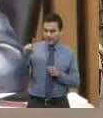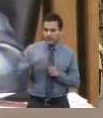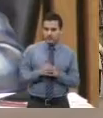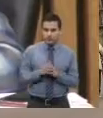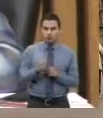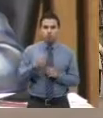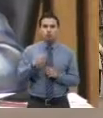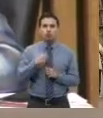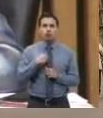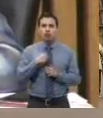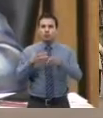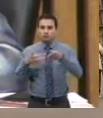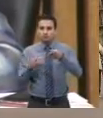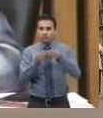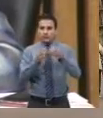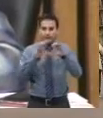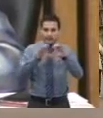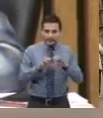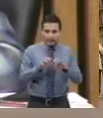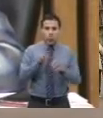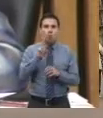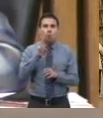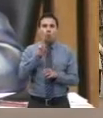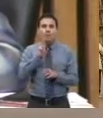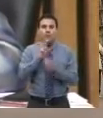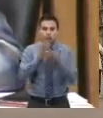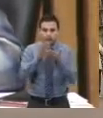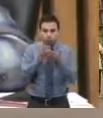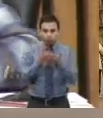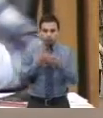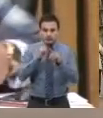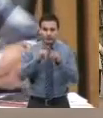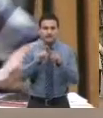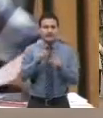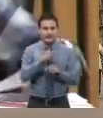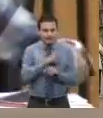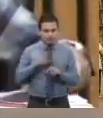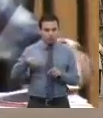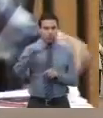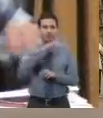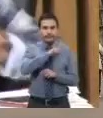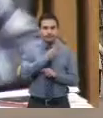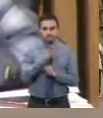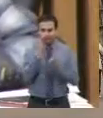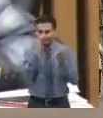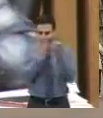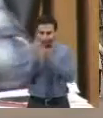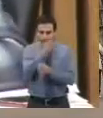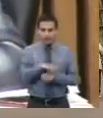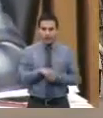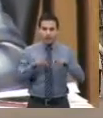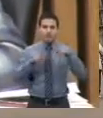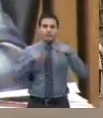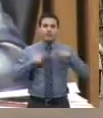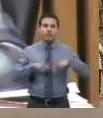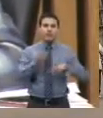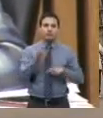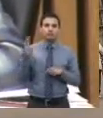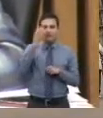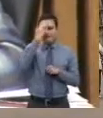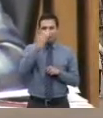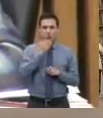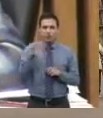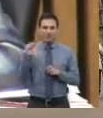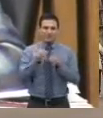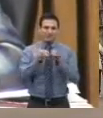adjuntando dictámenes técnicos periciales que deberían haberse tomado en consideración. Las personas denominadas influencers,